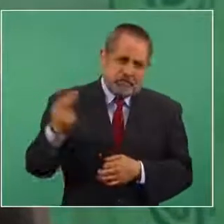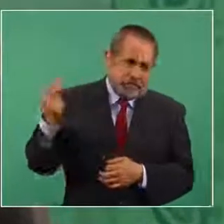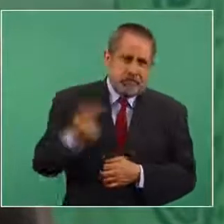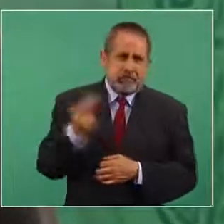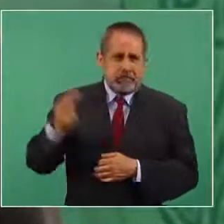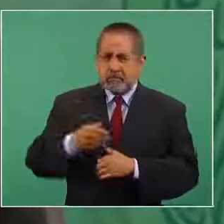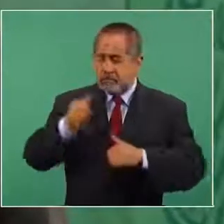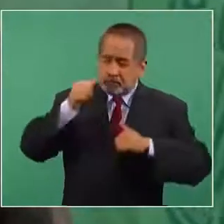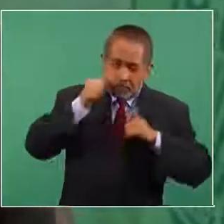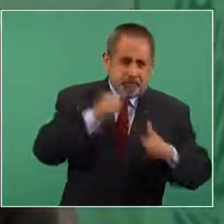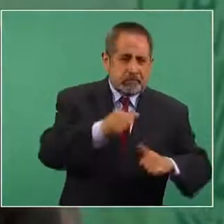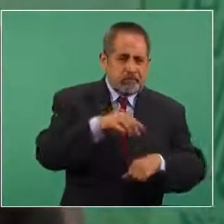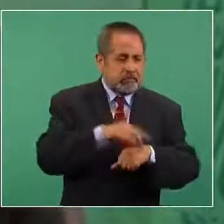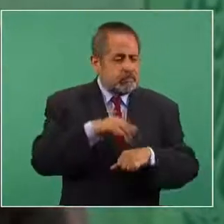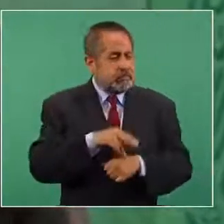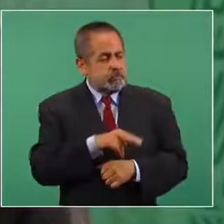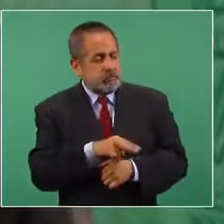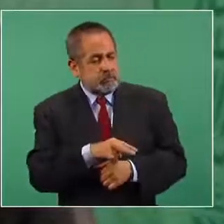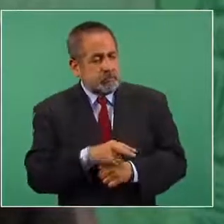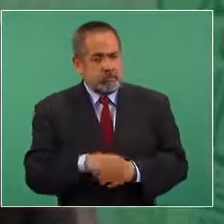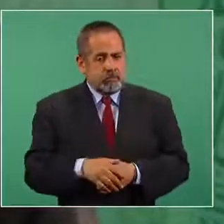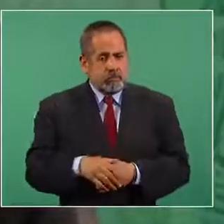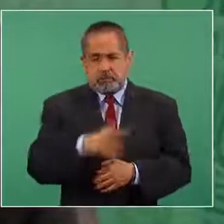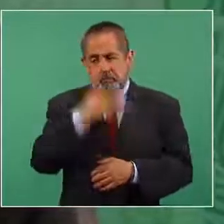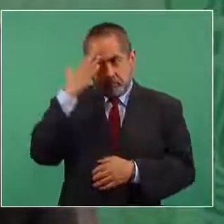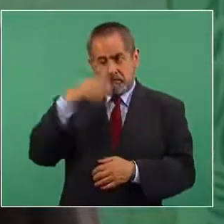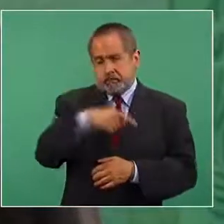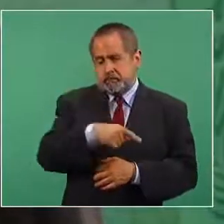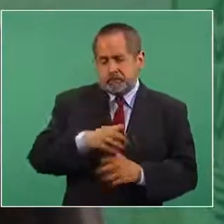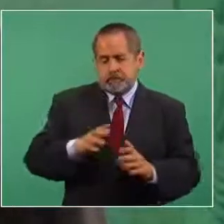la atendieran, una señora.